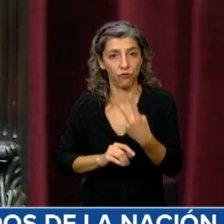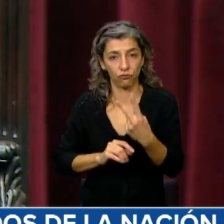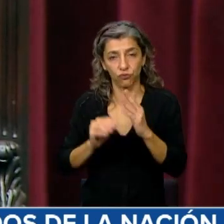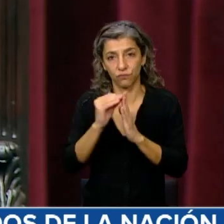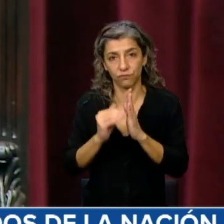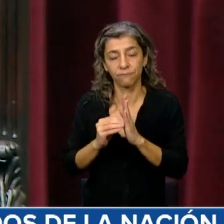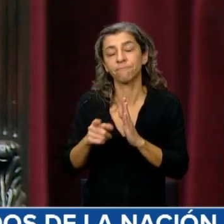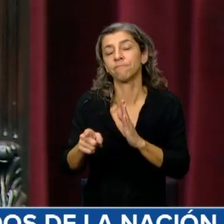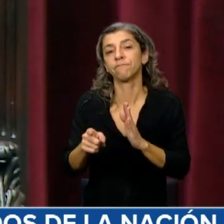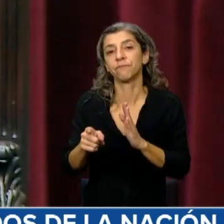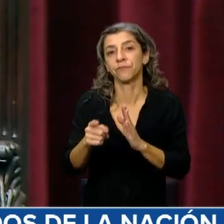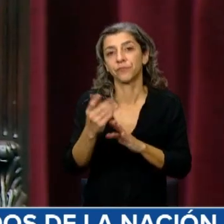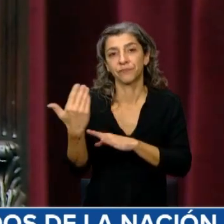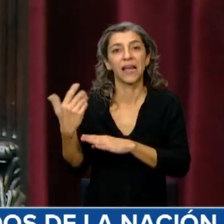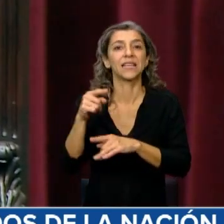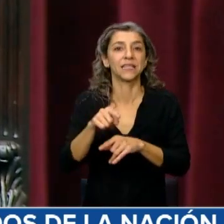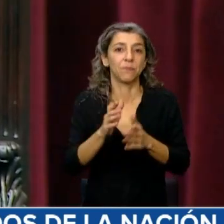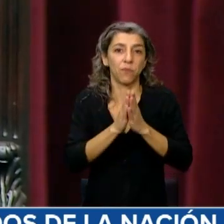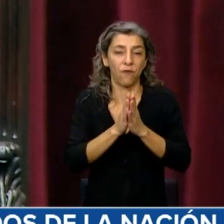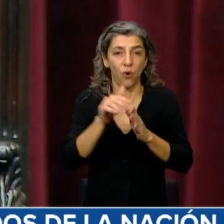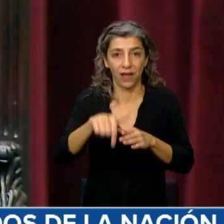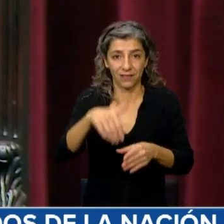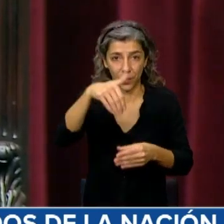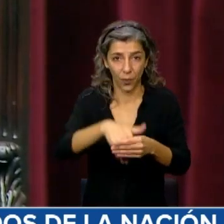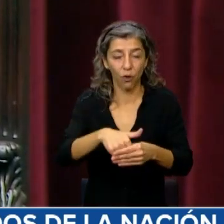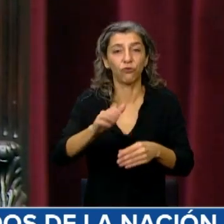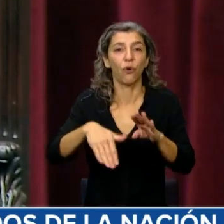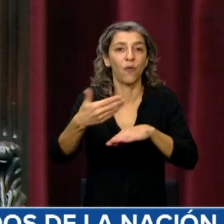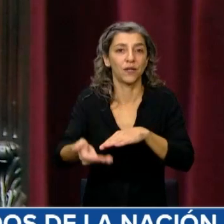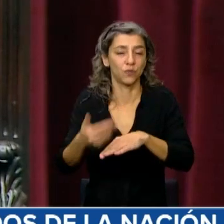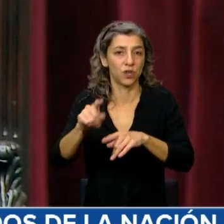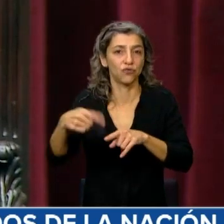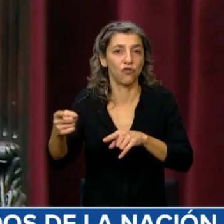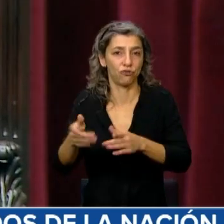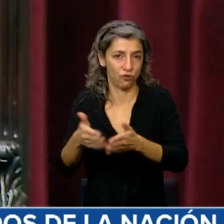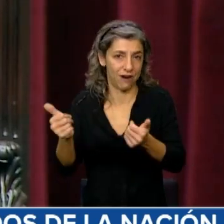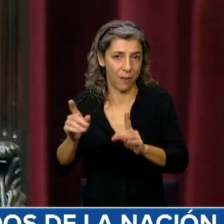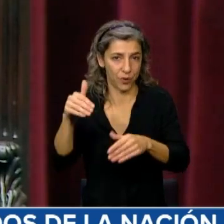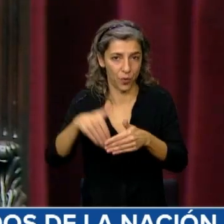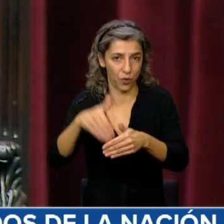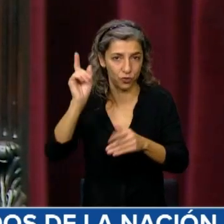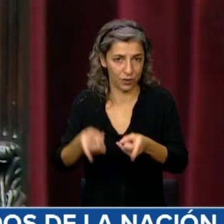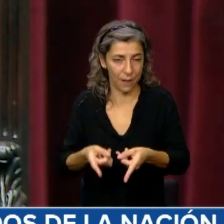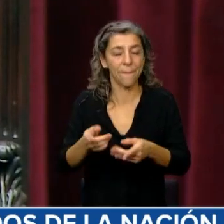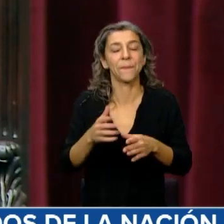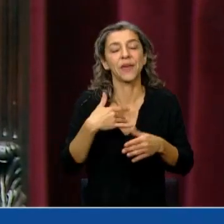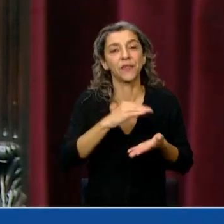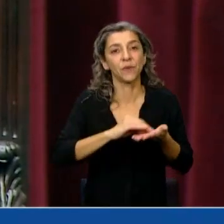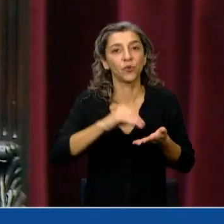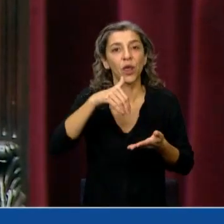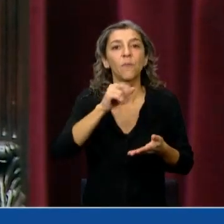así que les pido que votemos este y no se vayan porque votamos rápidamente el otro. Diputado Martínez, en uso de la